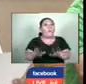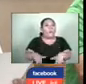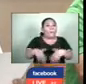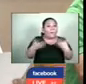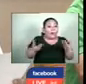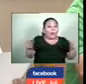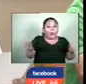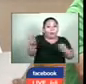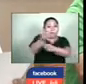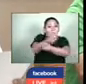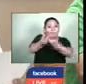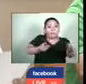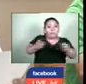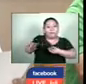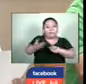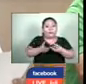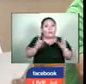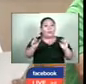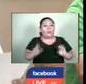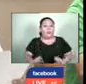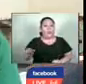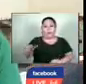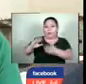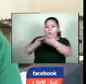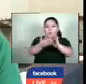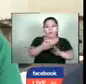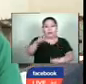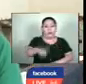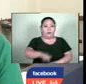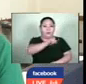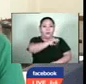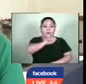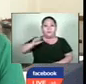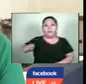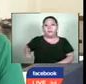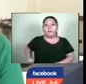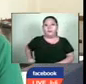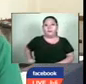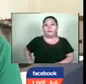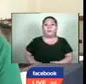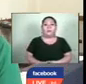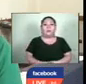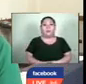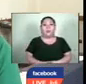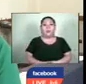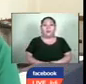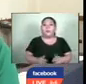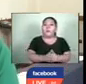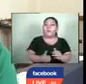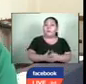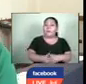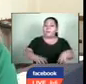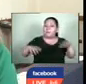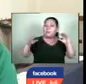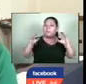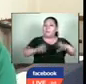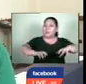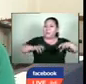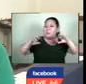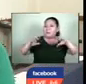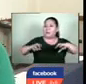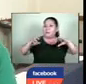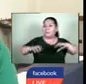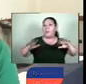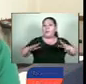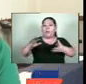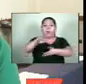desplazamiento de comunidades y efectos adversos en las ciudades salvadoreñas. El tema de las constantes lluvias y del incremento de las lluvias a raíz